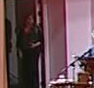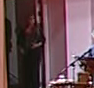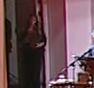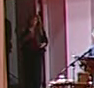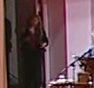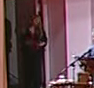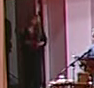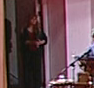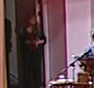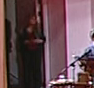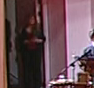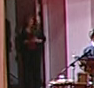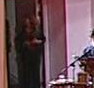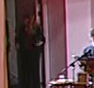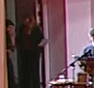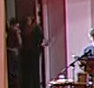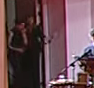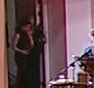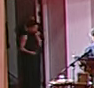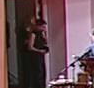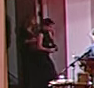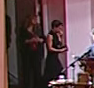Doña María Pérez García.